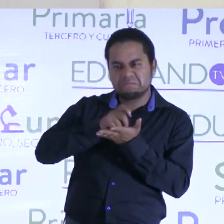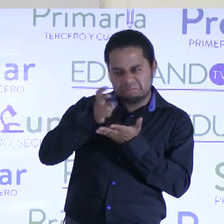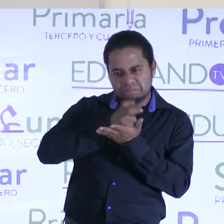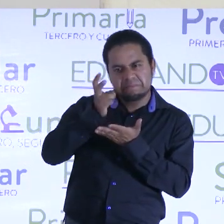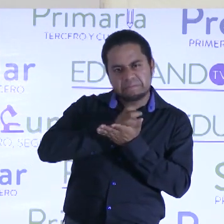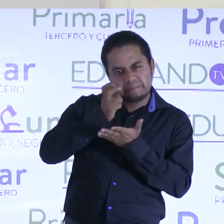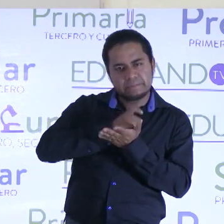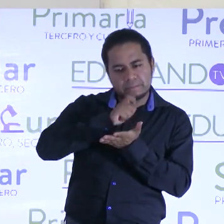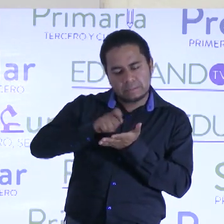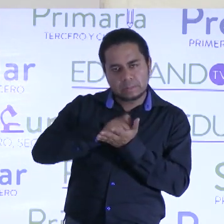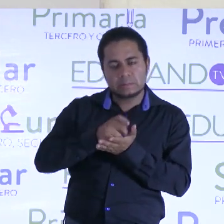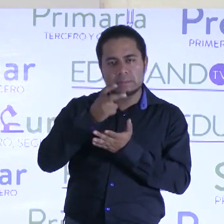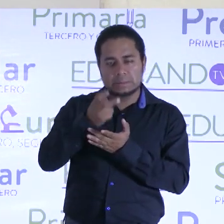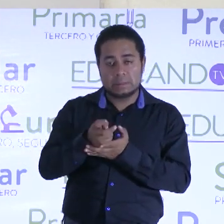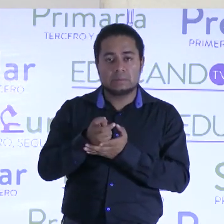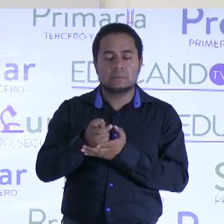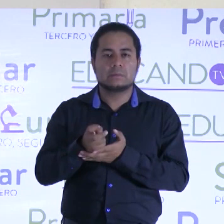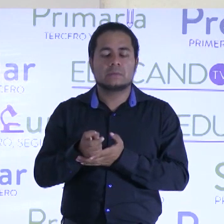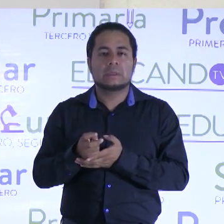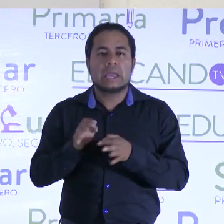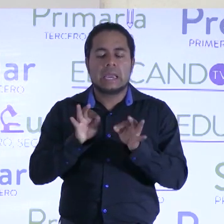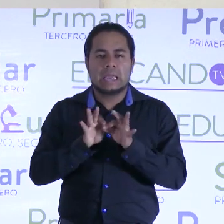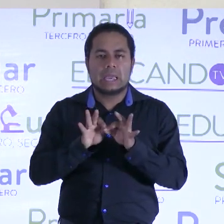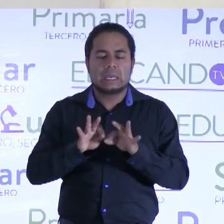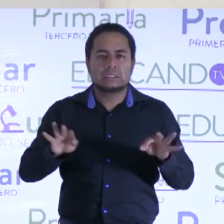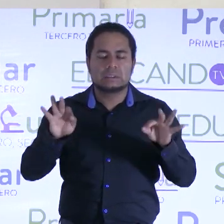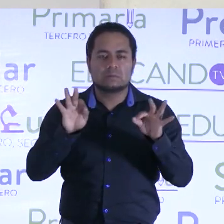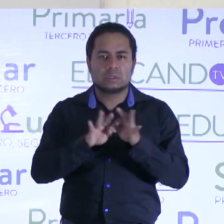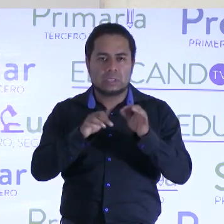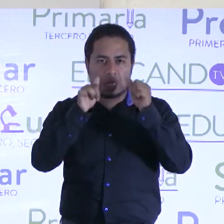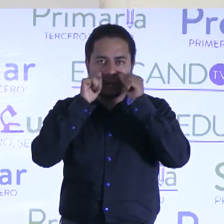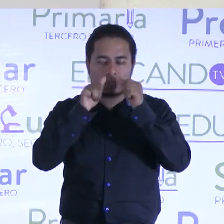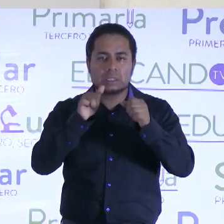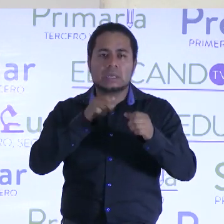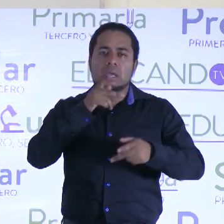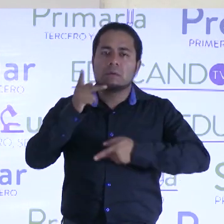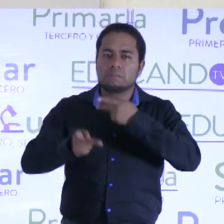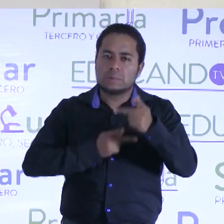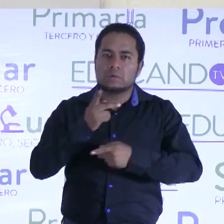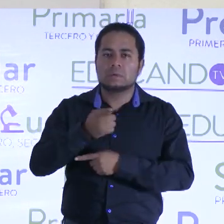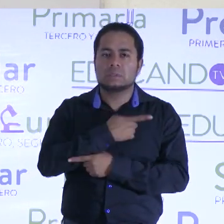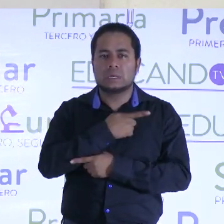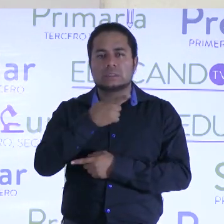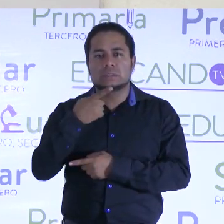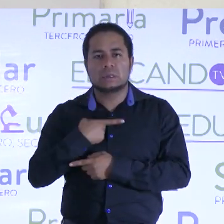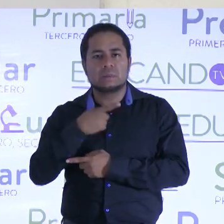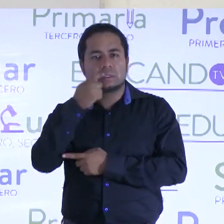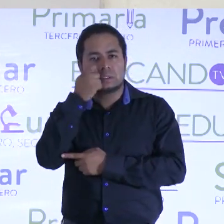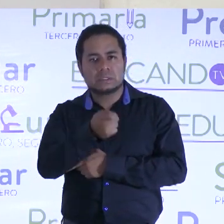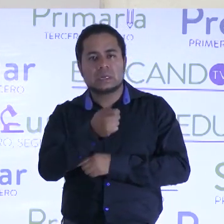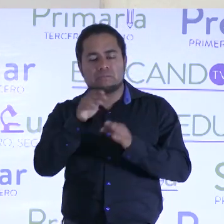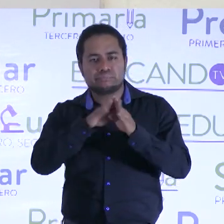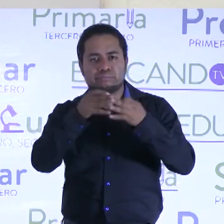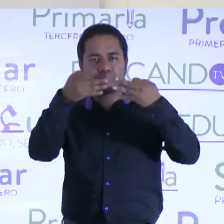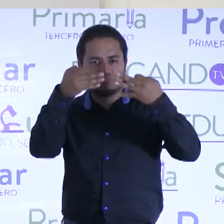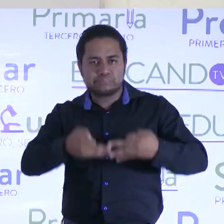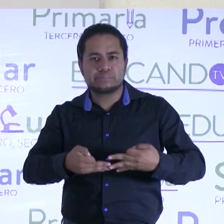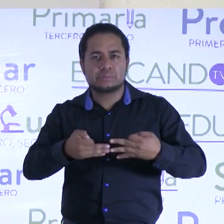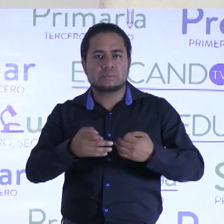ello, es muy importante tomar en cuenta que las preguntas tienen que ser de forma